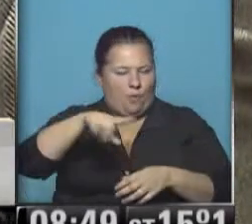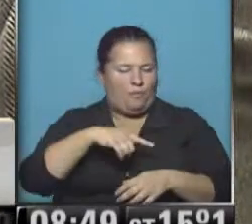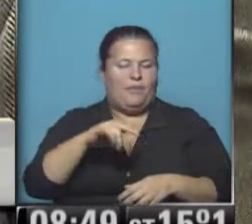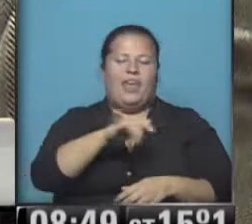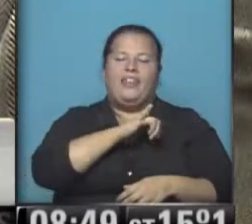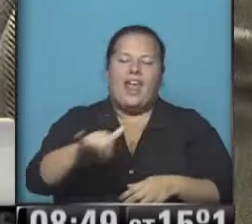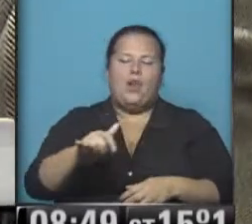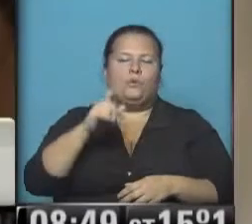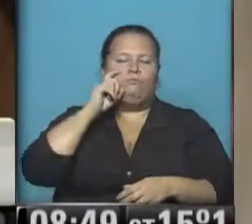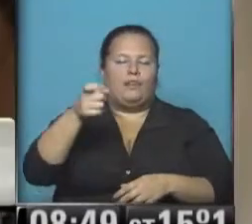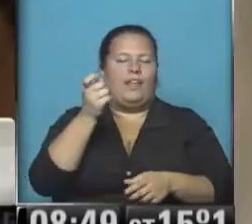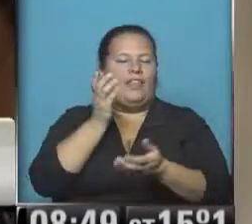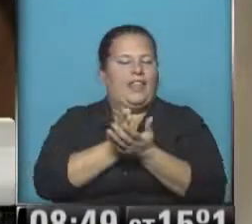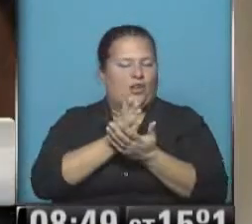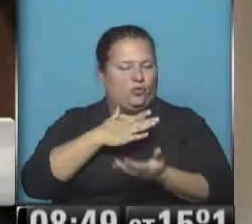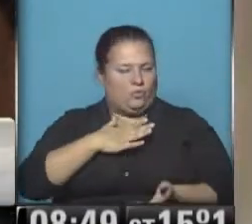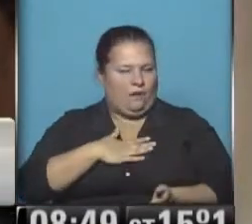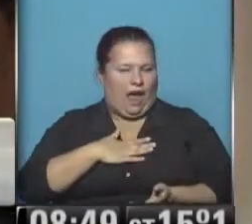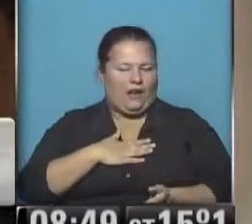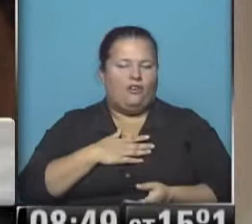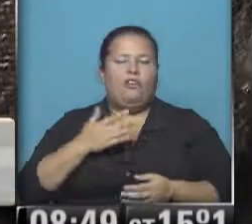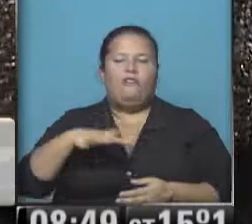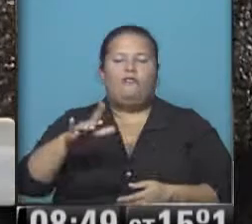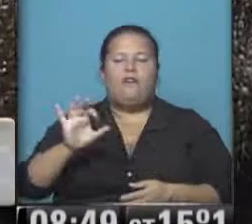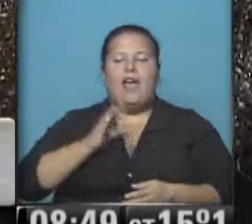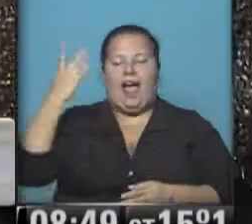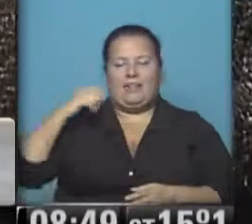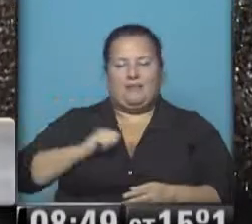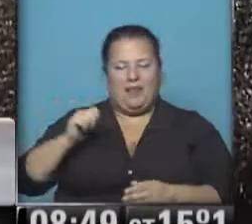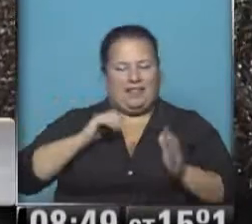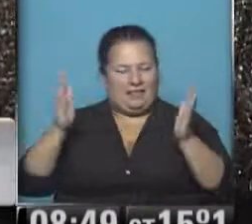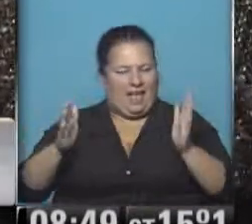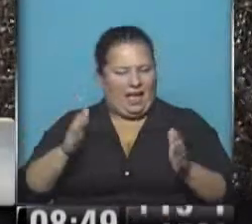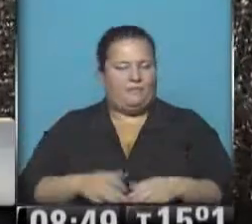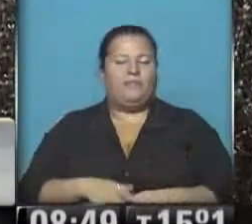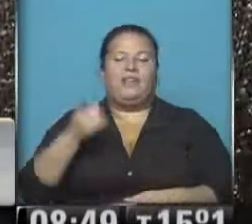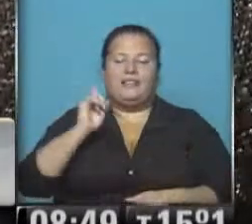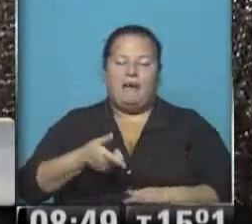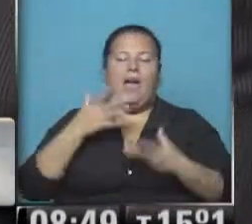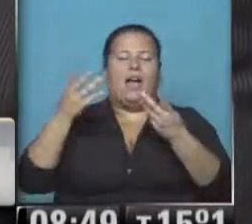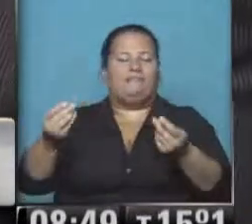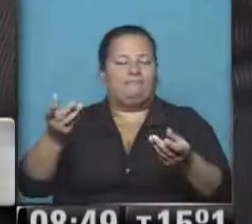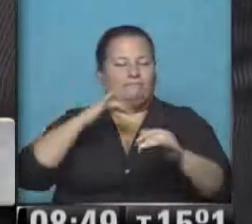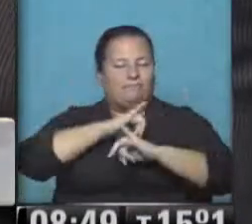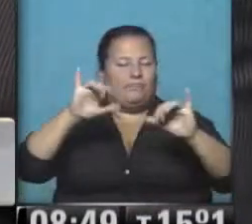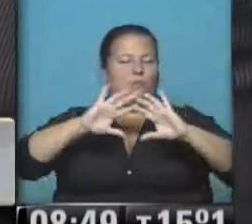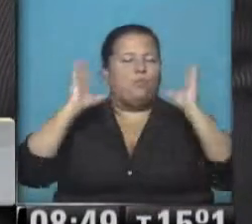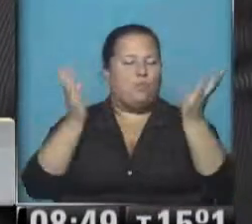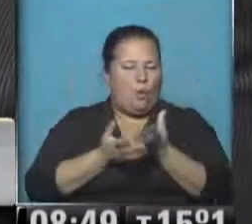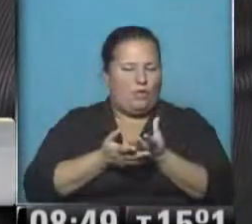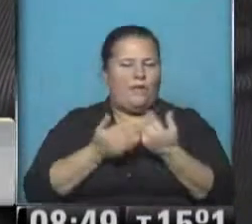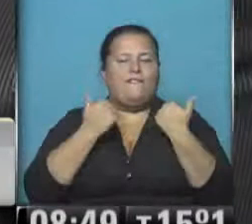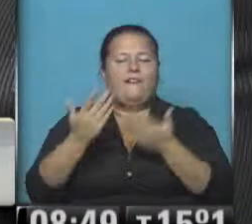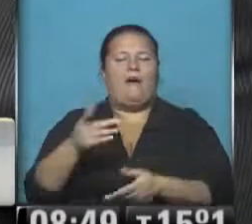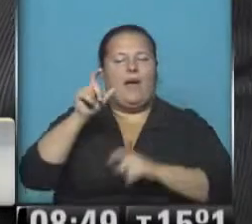denuncia de las violaciones a los derechos humanos cometidas durante la última dictadura militar y una llamado a la solidaridad internacional a favor